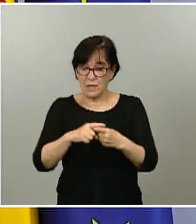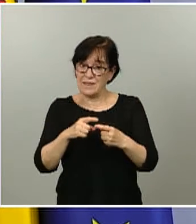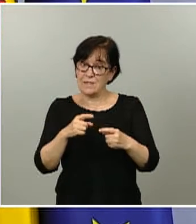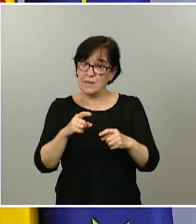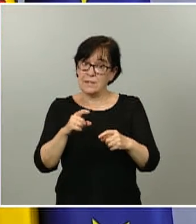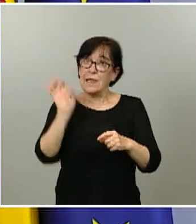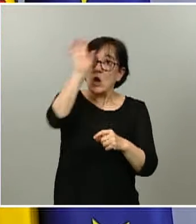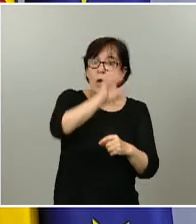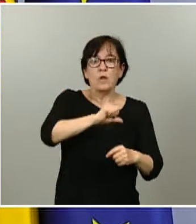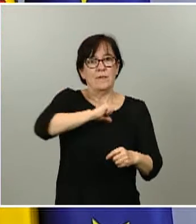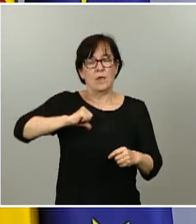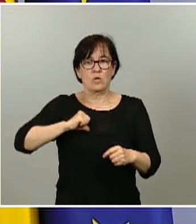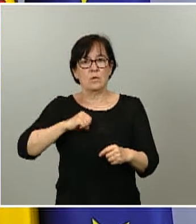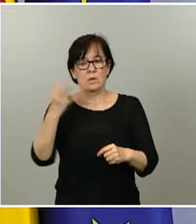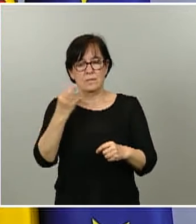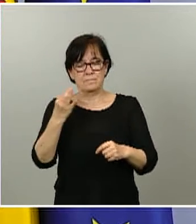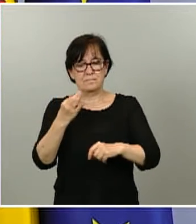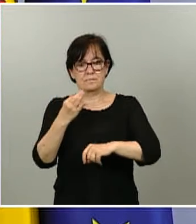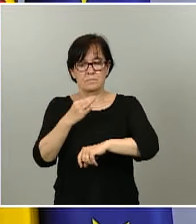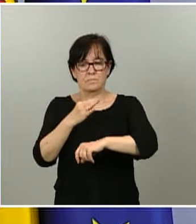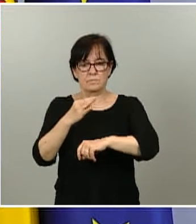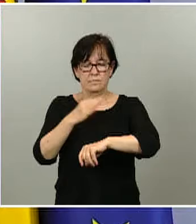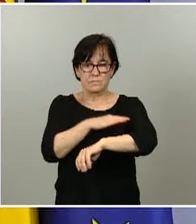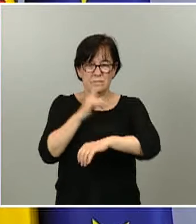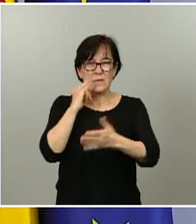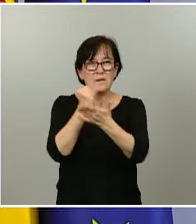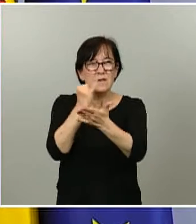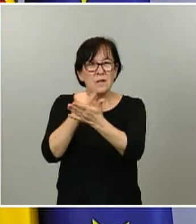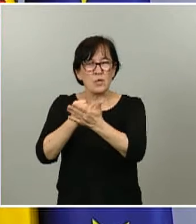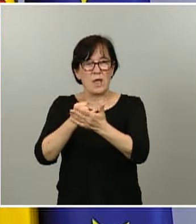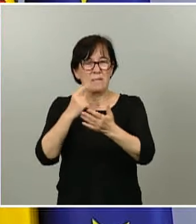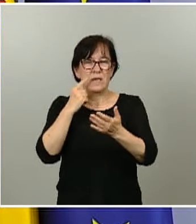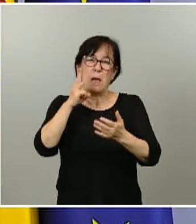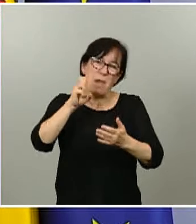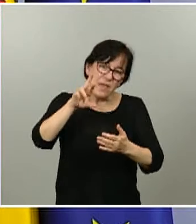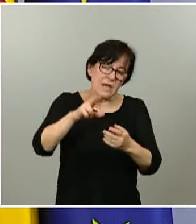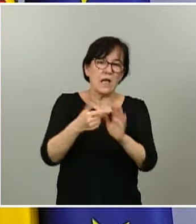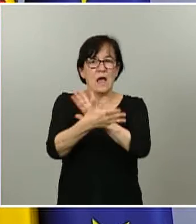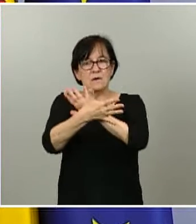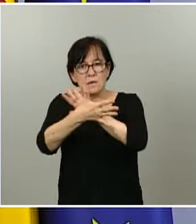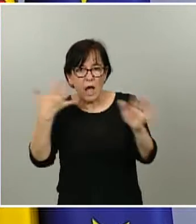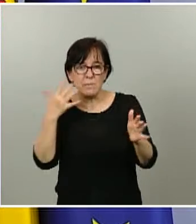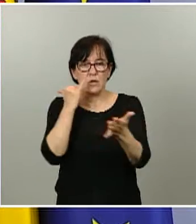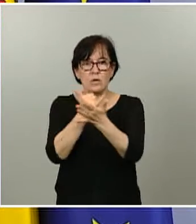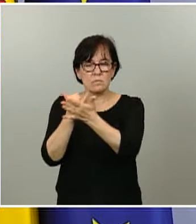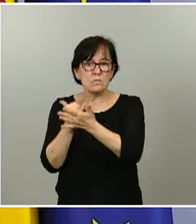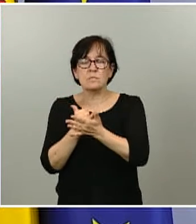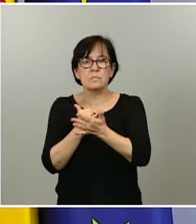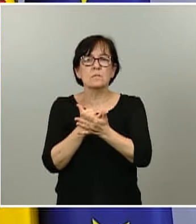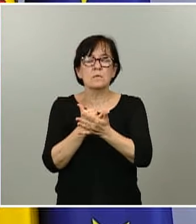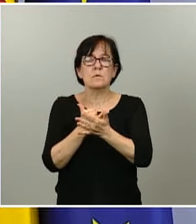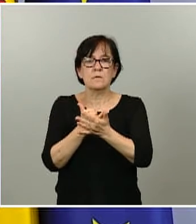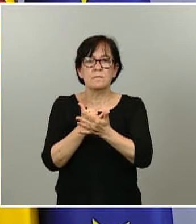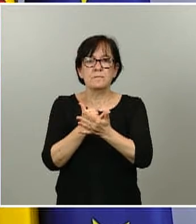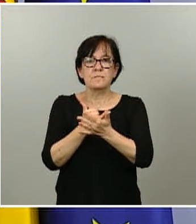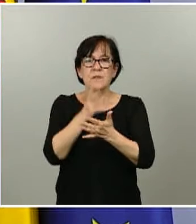la administración de pruebas diagnósticas, bien sean PCRs, bien sean test de diagnóstico rápido, a este